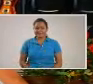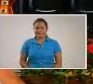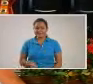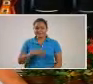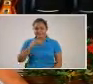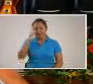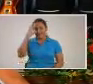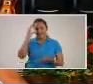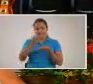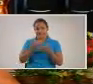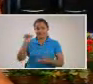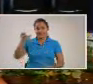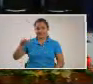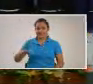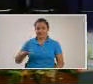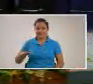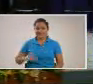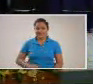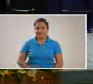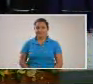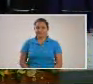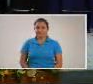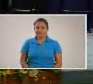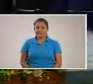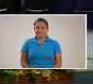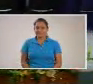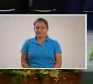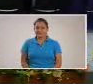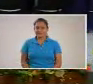Creo que aquí, ay, Dios mío, hijo,